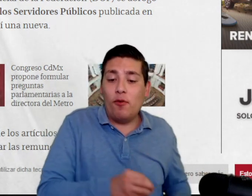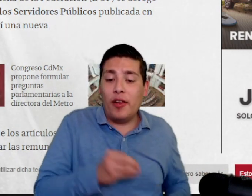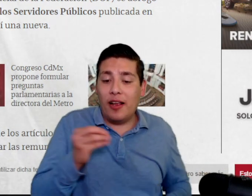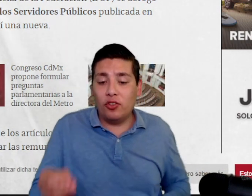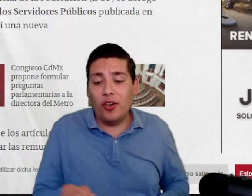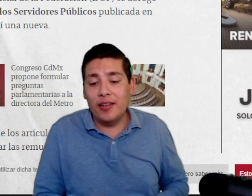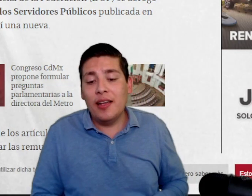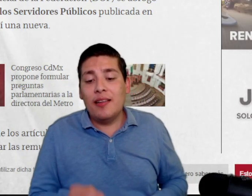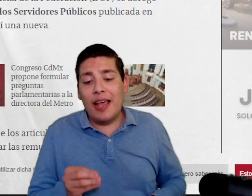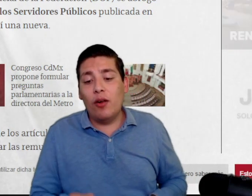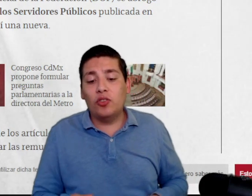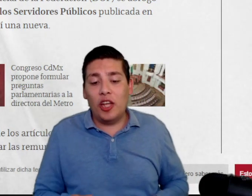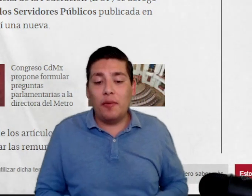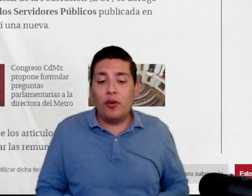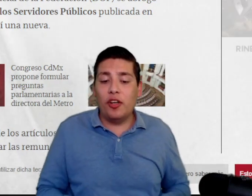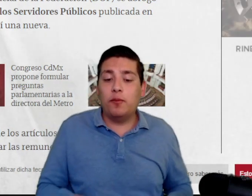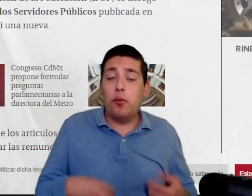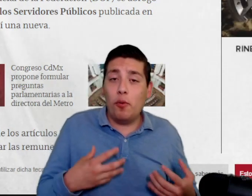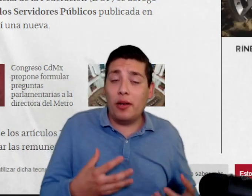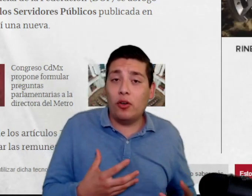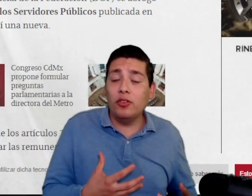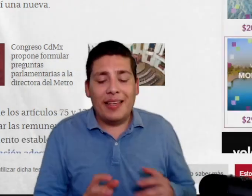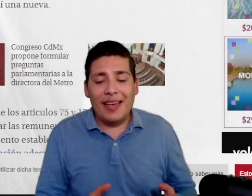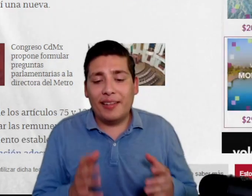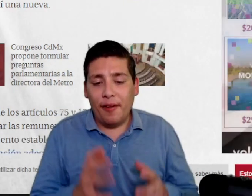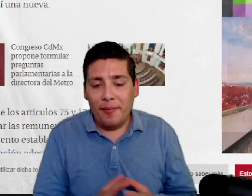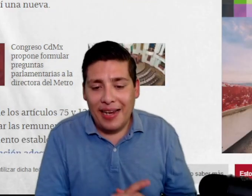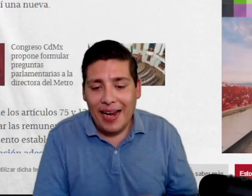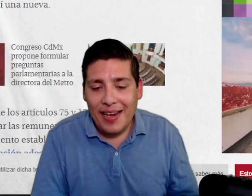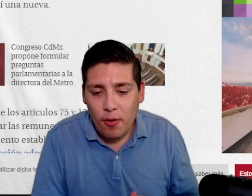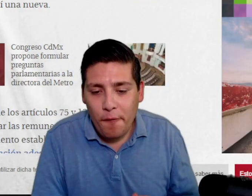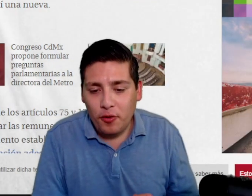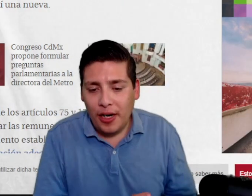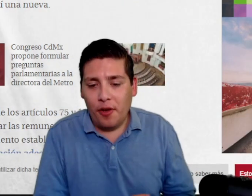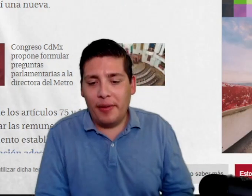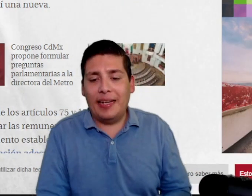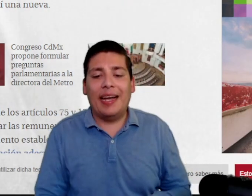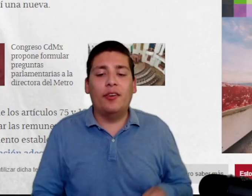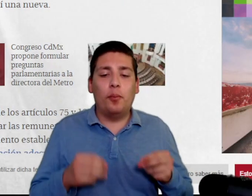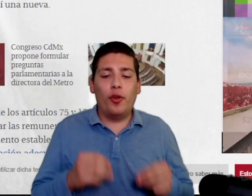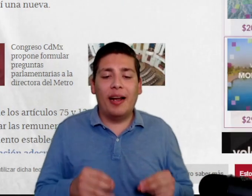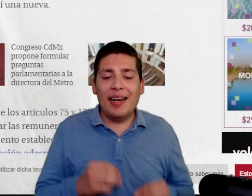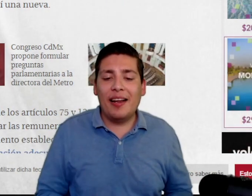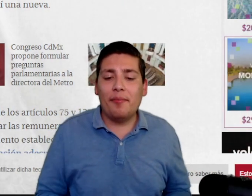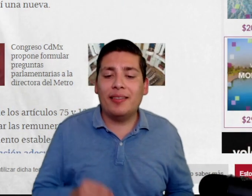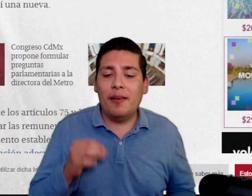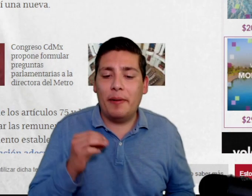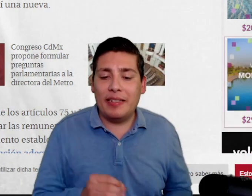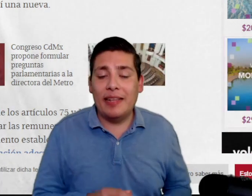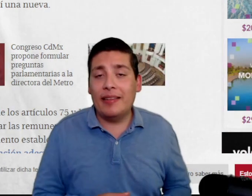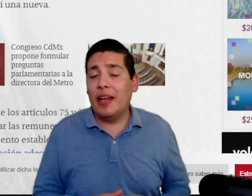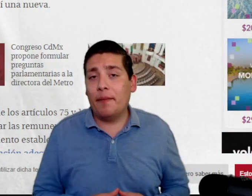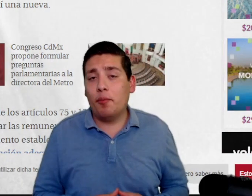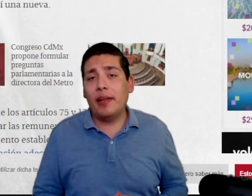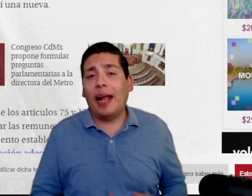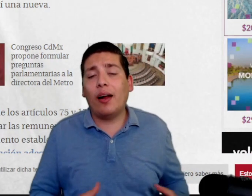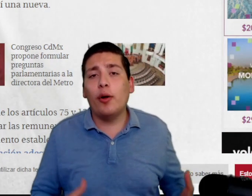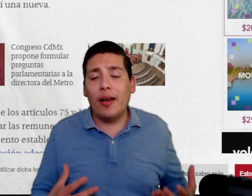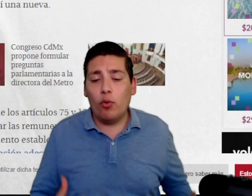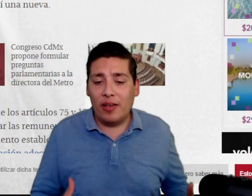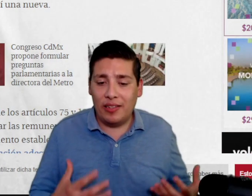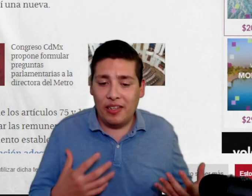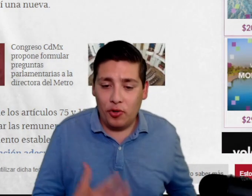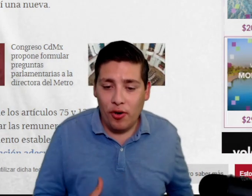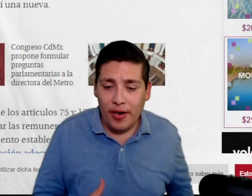de remuneraciones de los servidores públicos. Y es que, familia, ningún funcionario mexicano podrá ganar más que el presidente de la República,